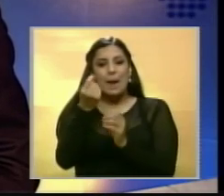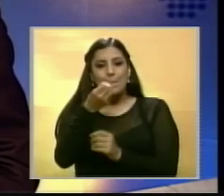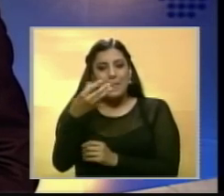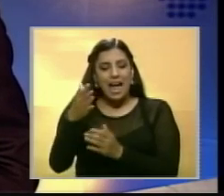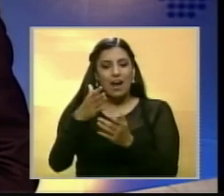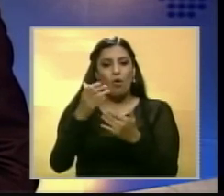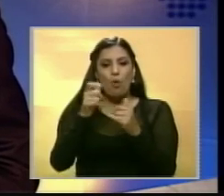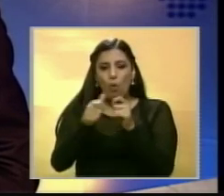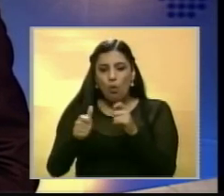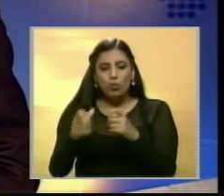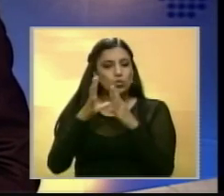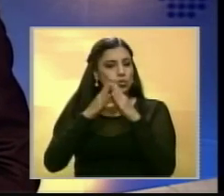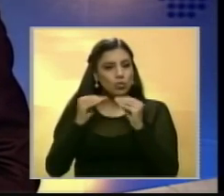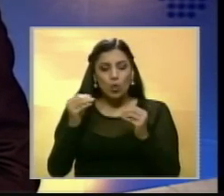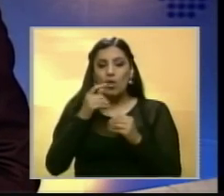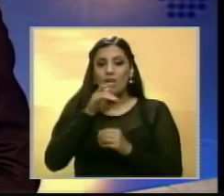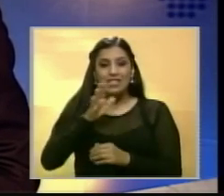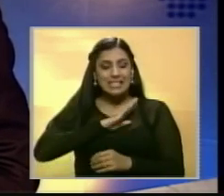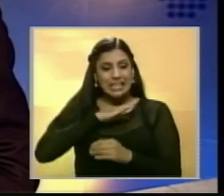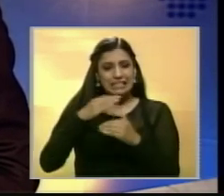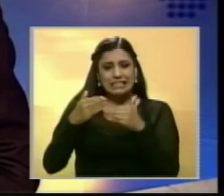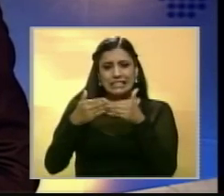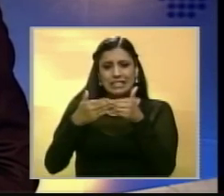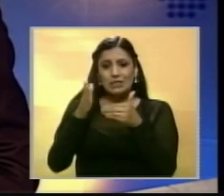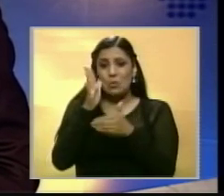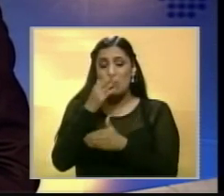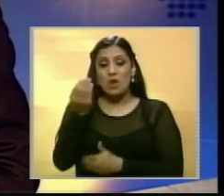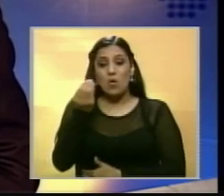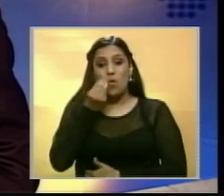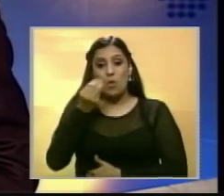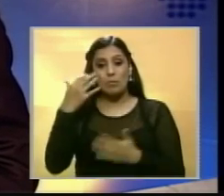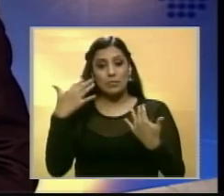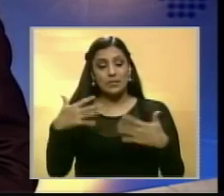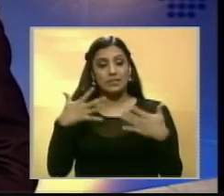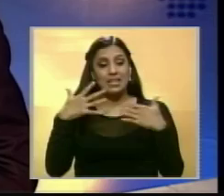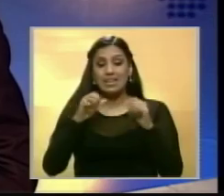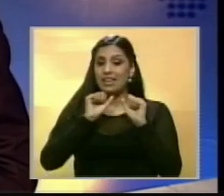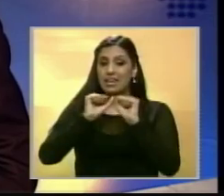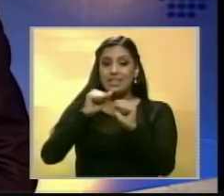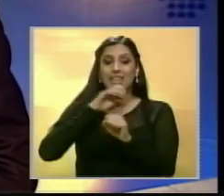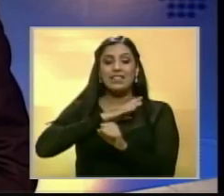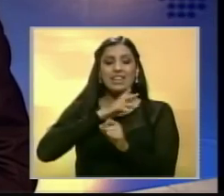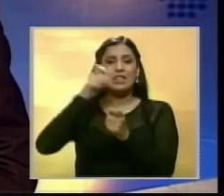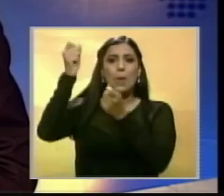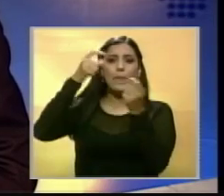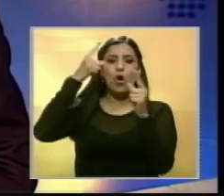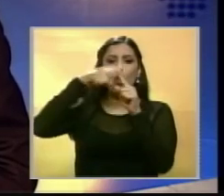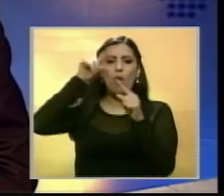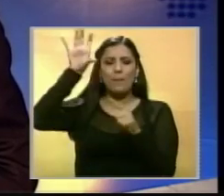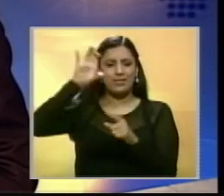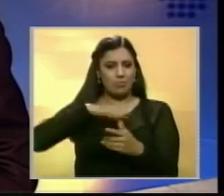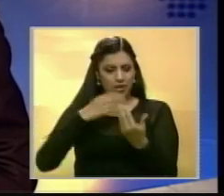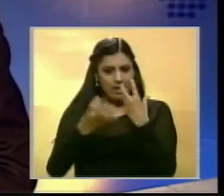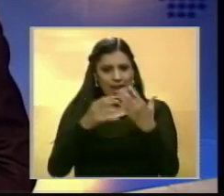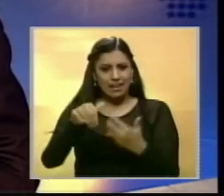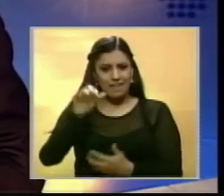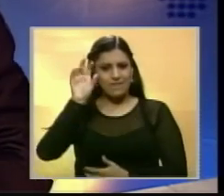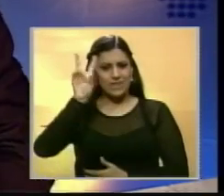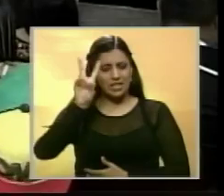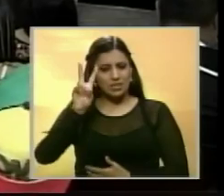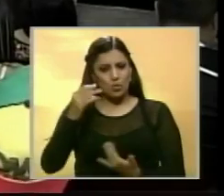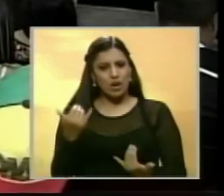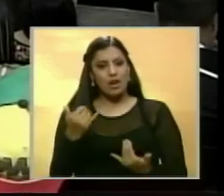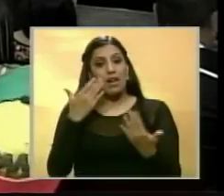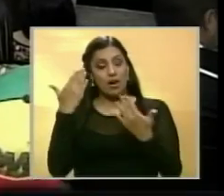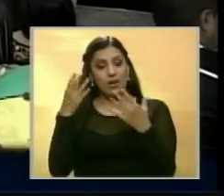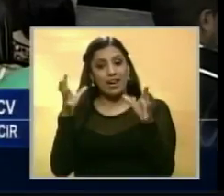entre otros rubros, compromete en corto plazo el abastecimiento nacional. Rechaza que se esté importando lo que puede producirse en el país.